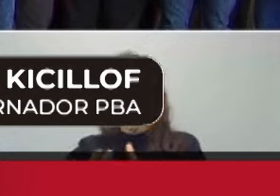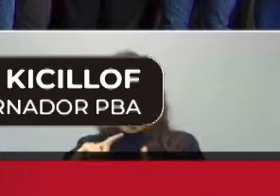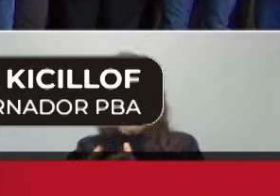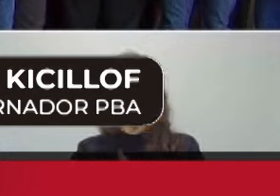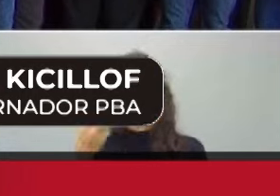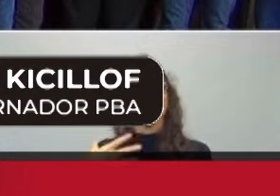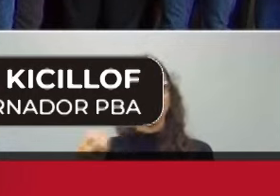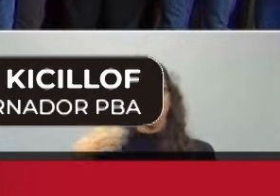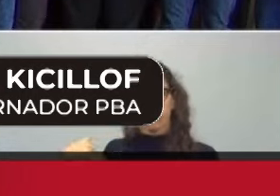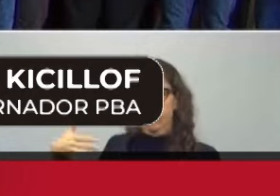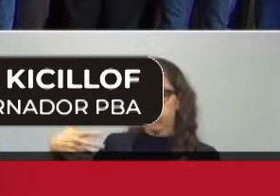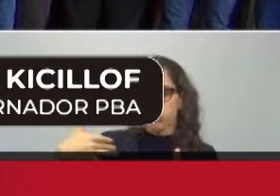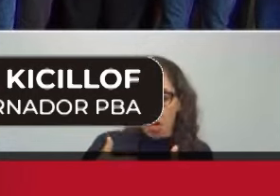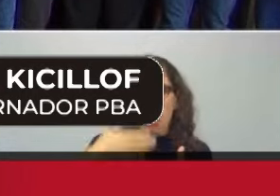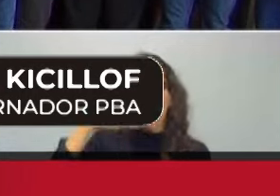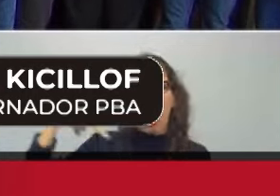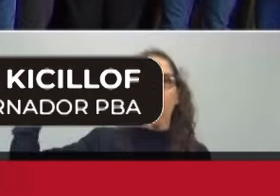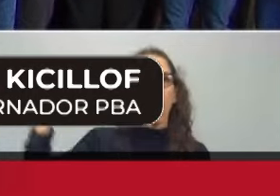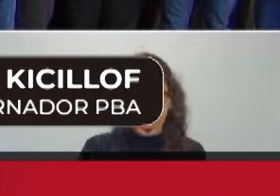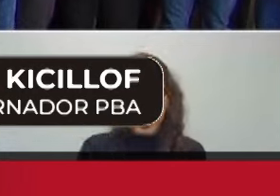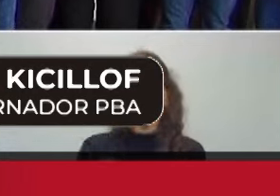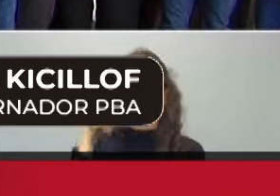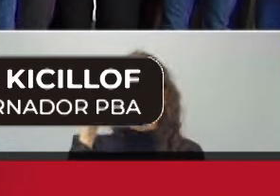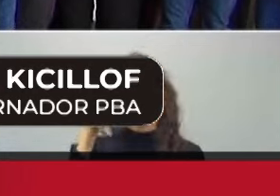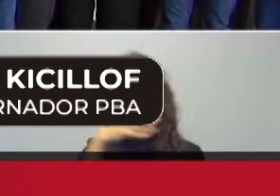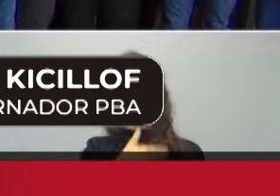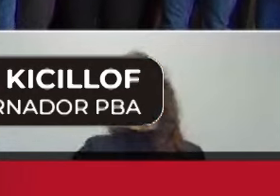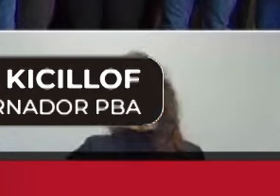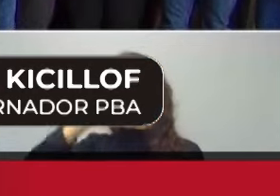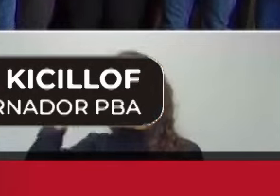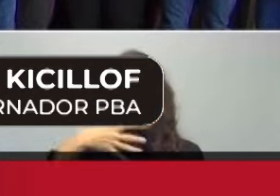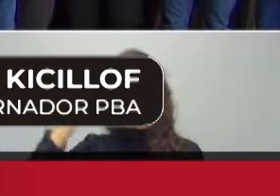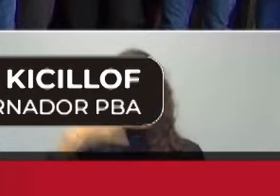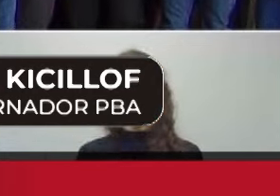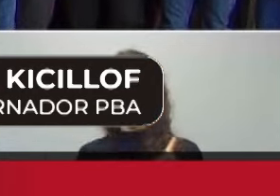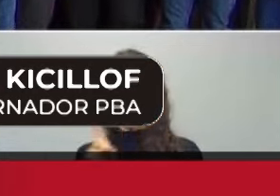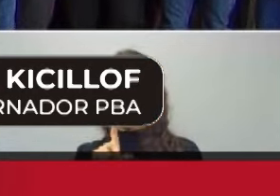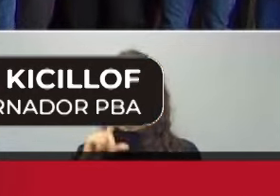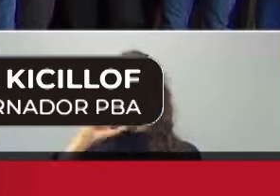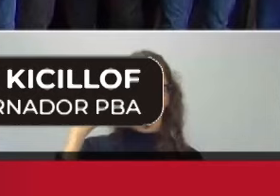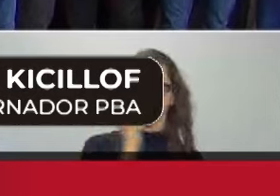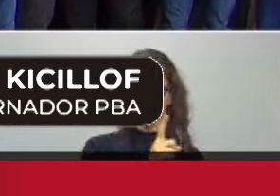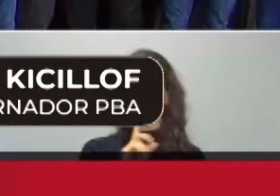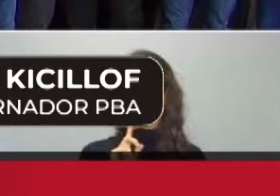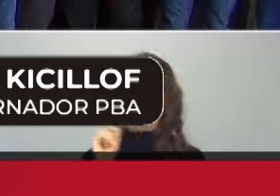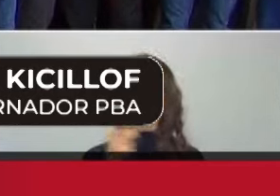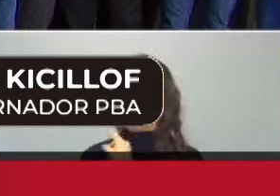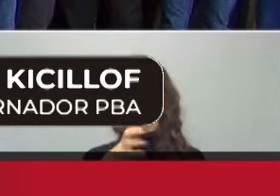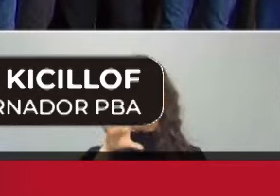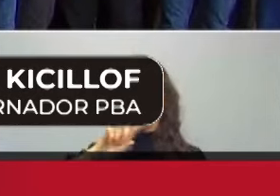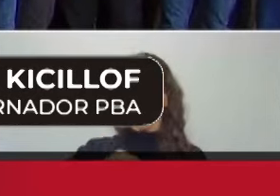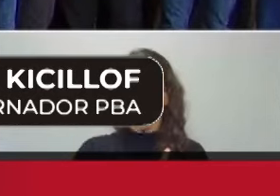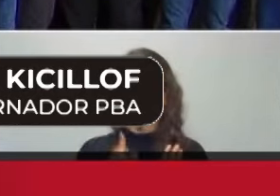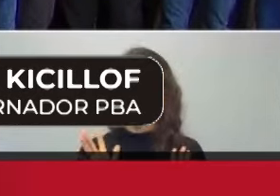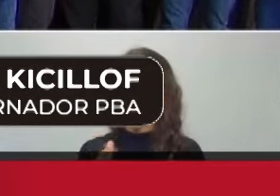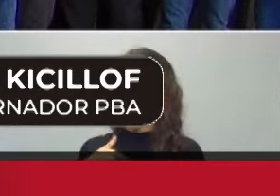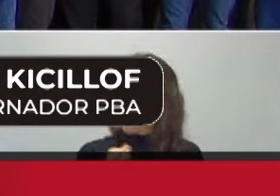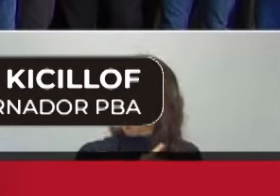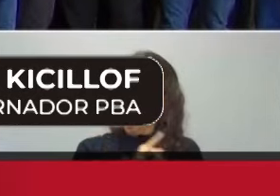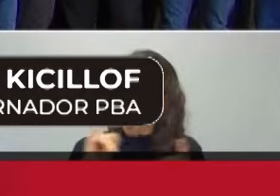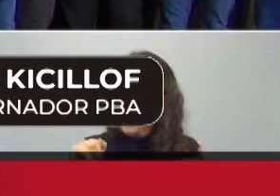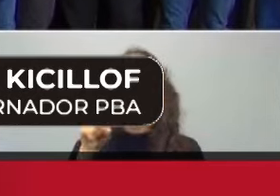el incumplimiento del Gobierno Nacional con la provincia de Buenos Aires. Y agrego, en esto no es distinto,